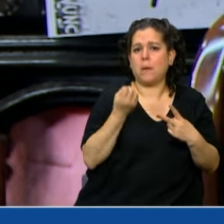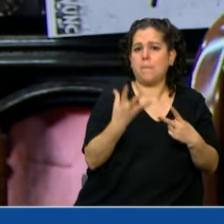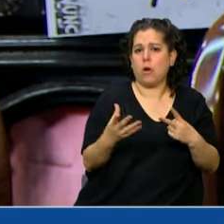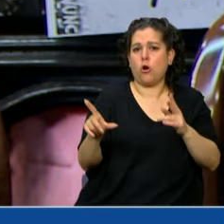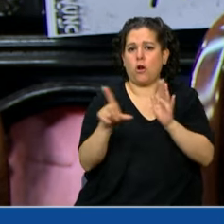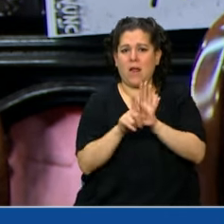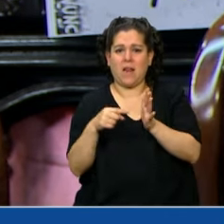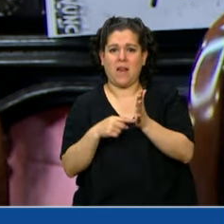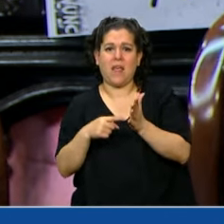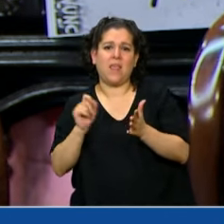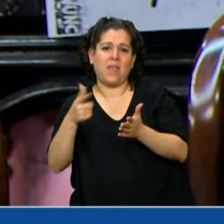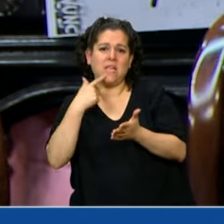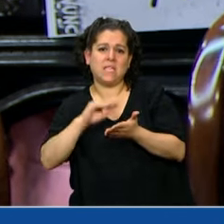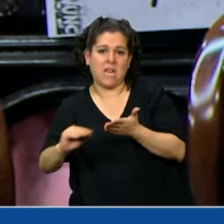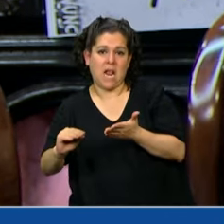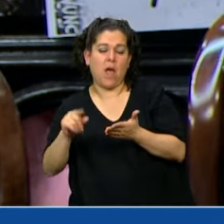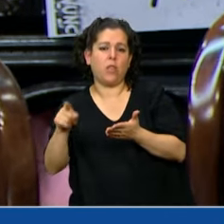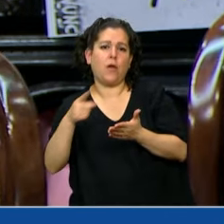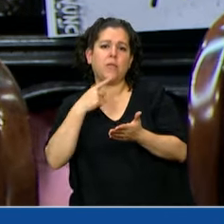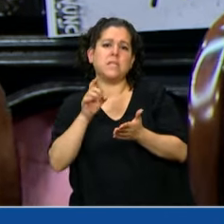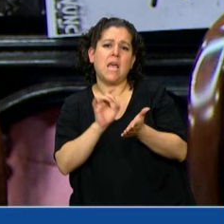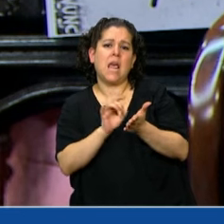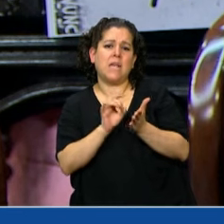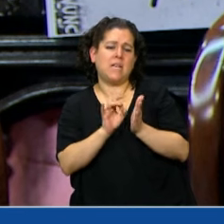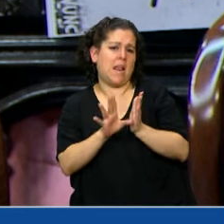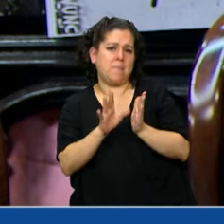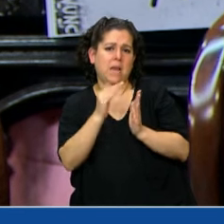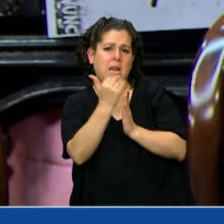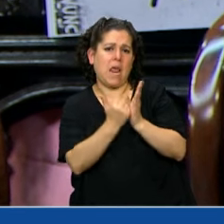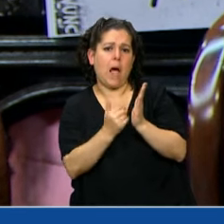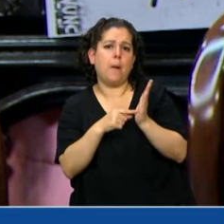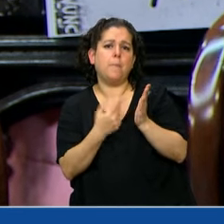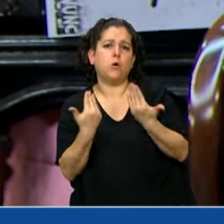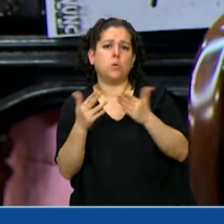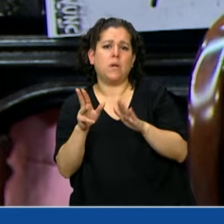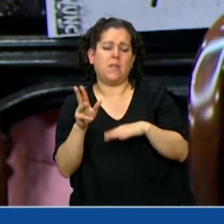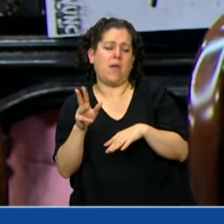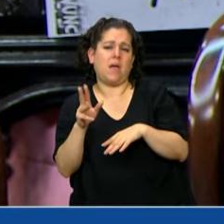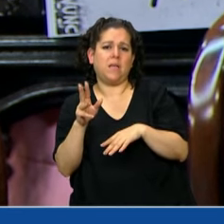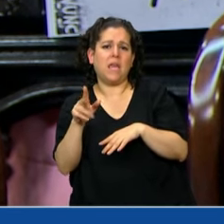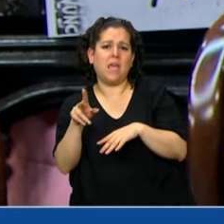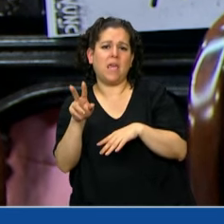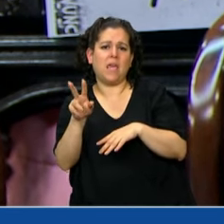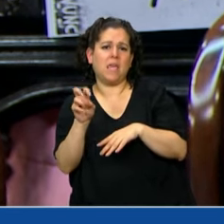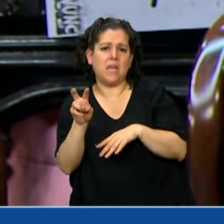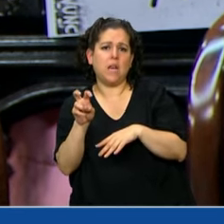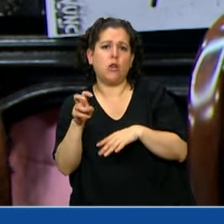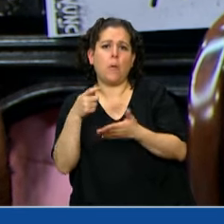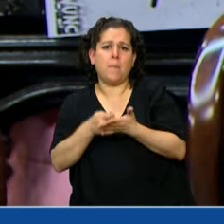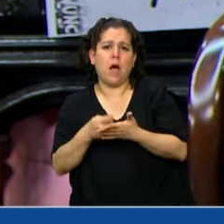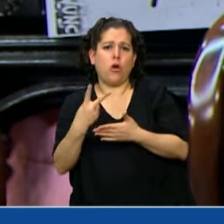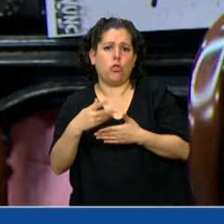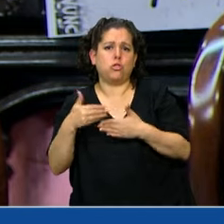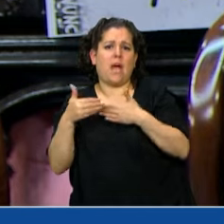el dictamen del senado una que elimina la posibilidad de que el inquilino haga pagos adelantados y acá lo que decía el